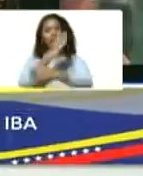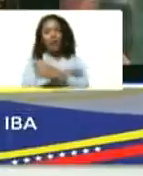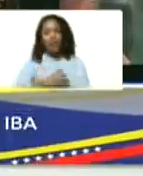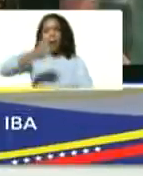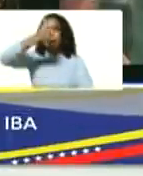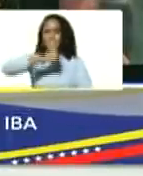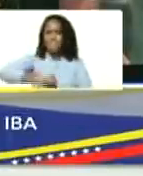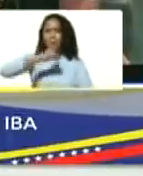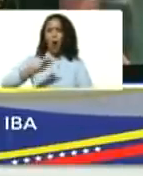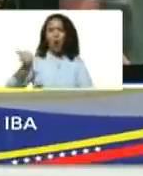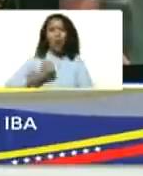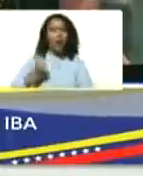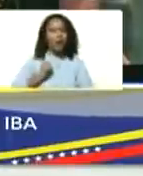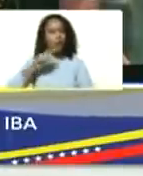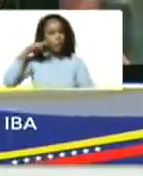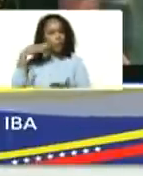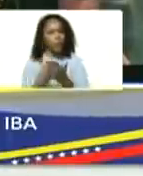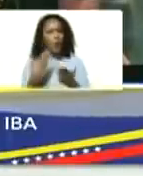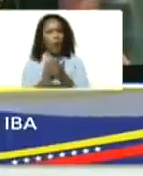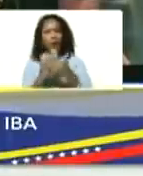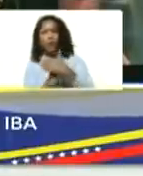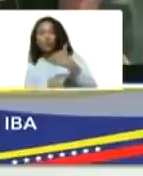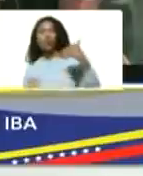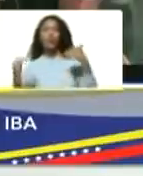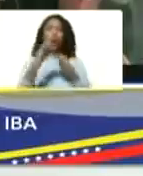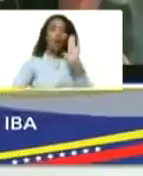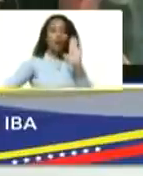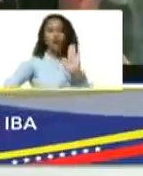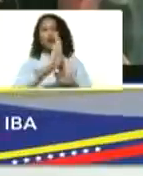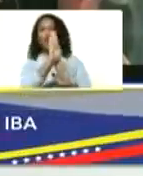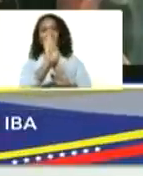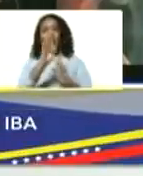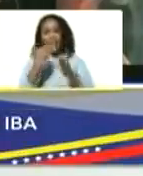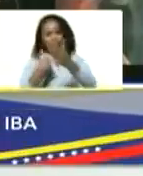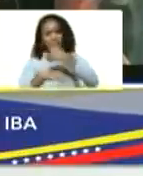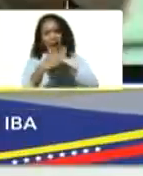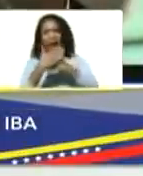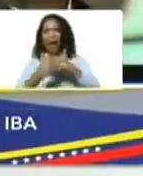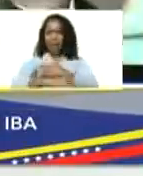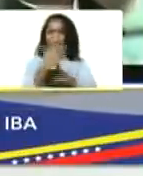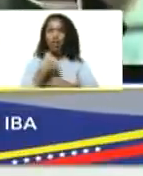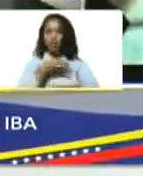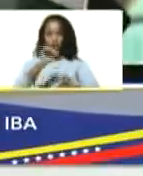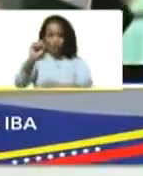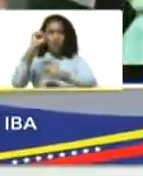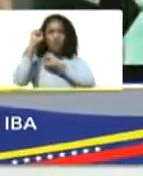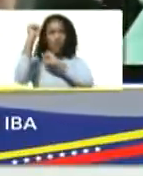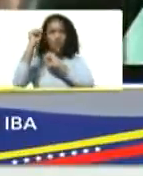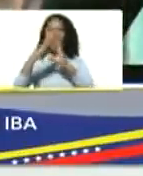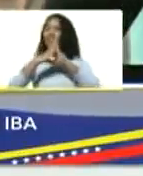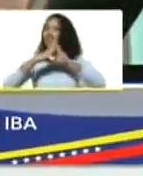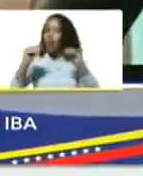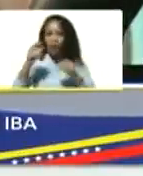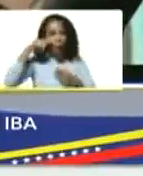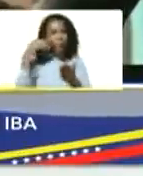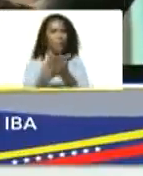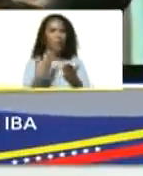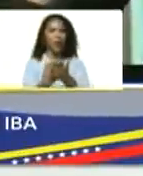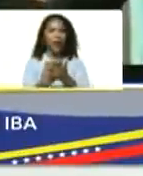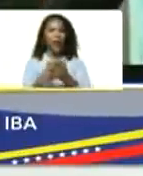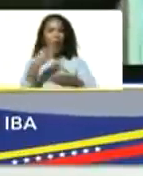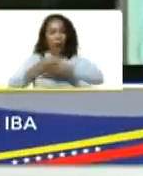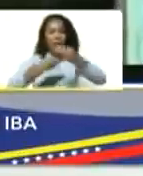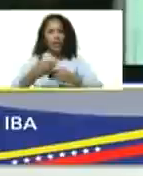cualquier prueba superarla y salir victorioso como hemos salido victorioso de todas las pruebas que nos ha tocado